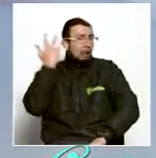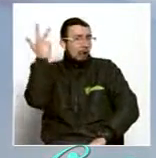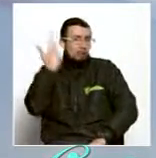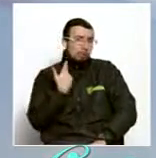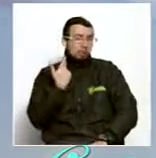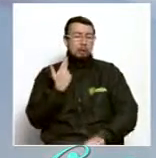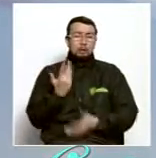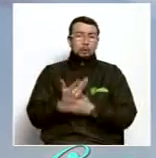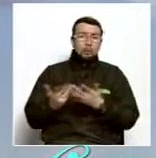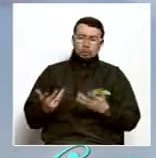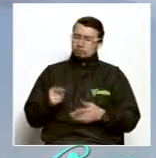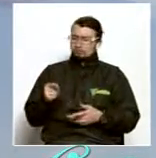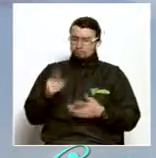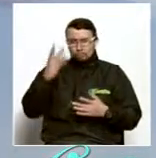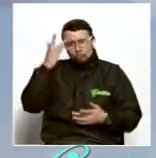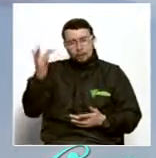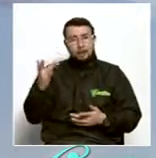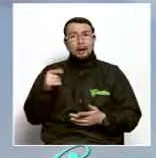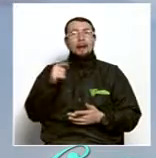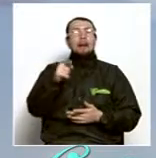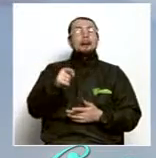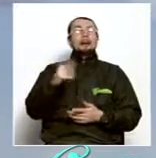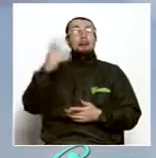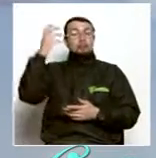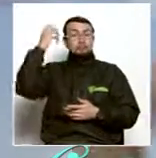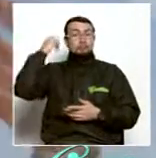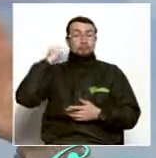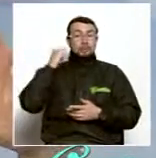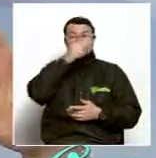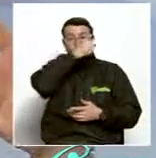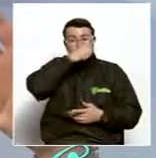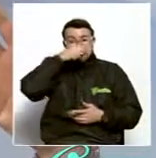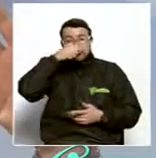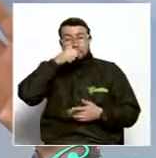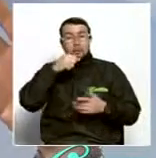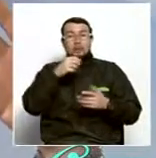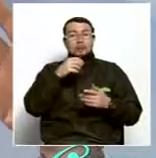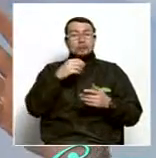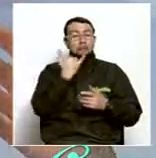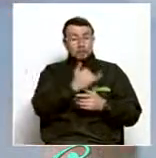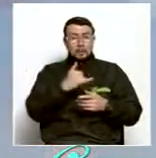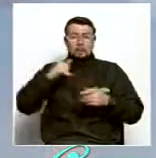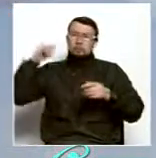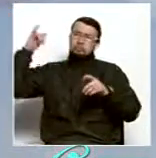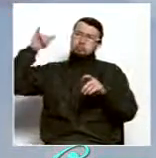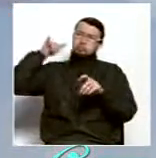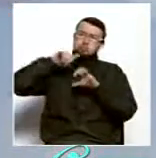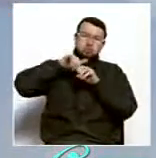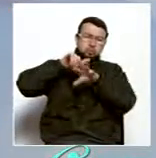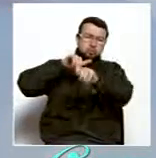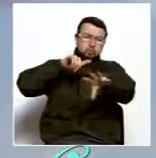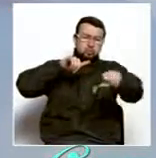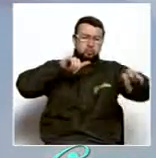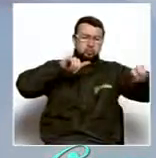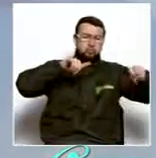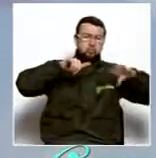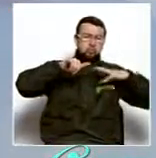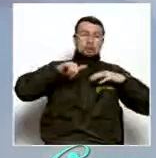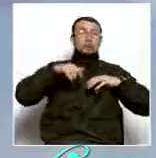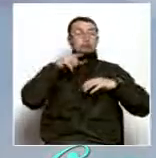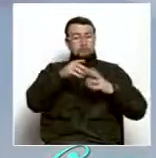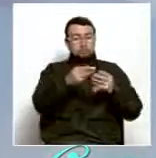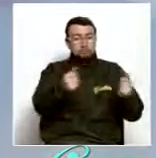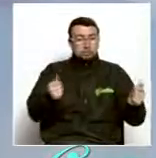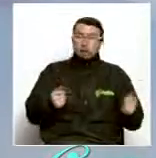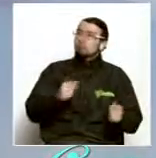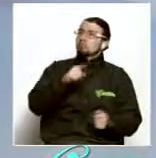terribles, cuando estaban fumigando la coca. Entonces yo vine a una conferencia a Bogotá y decían que no, que la coca la fumigaban con